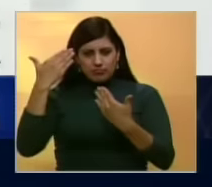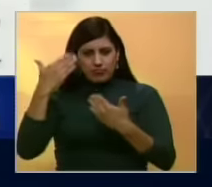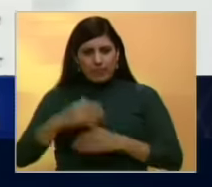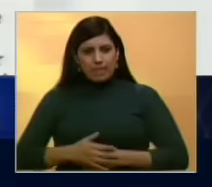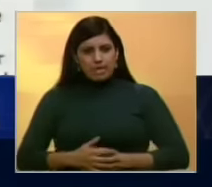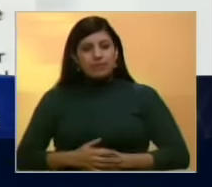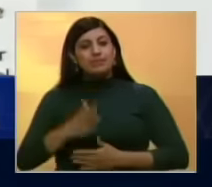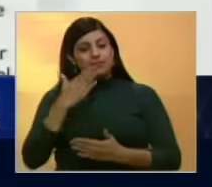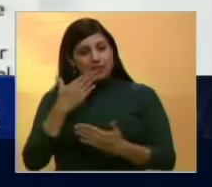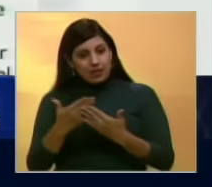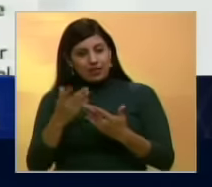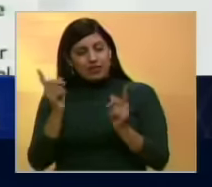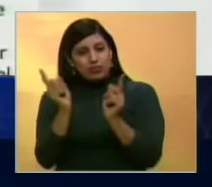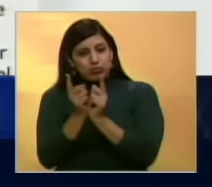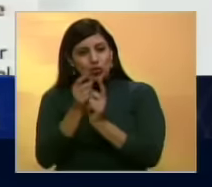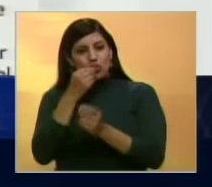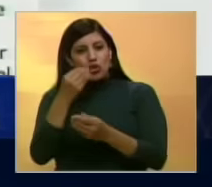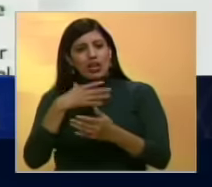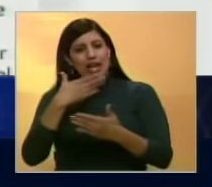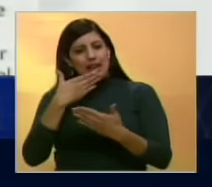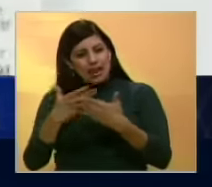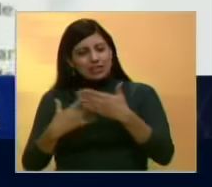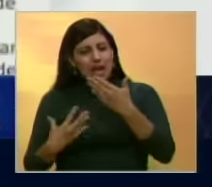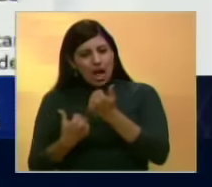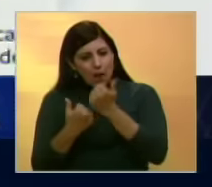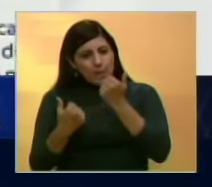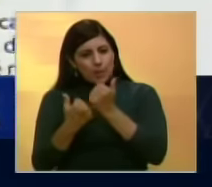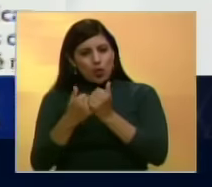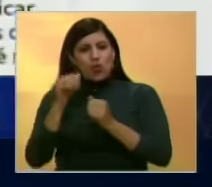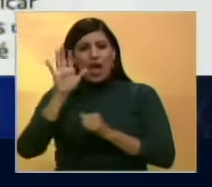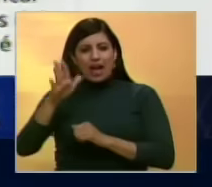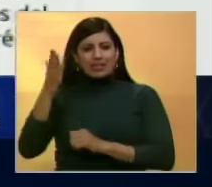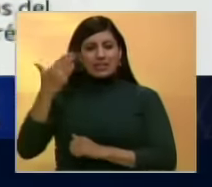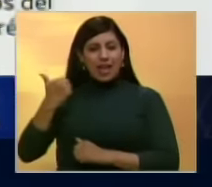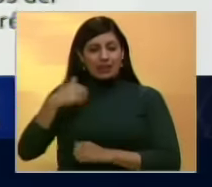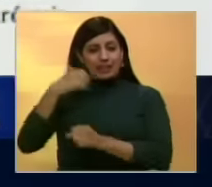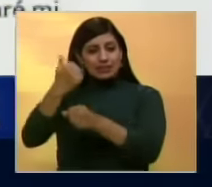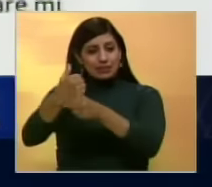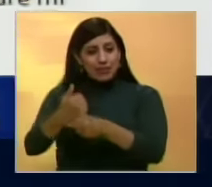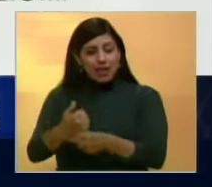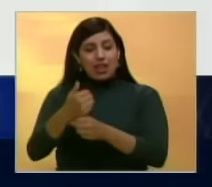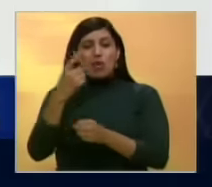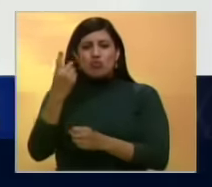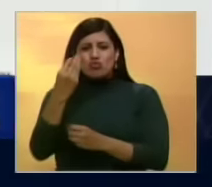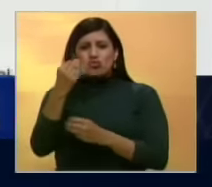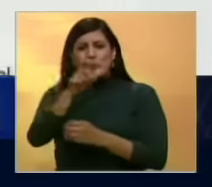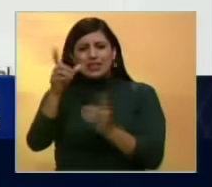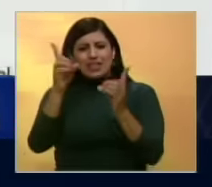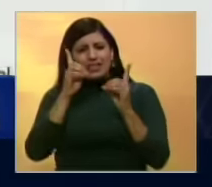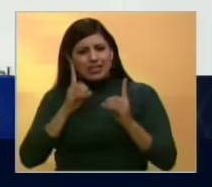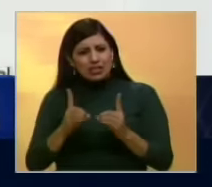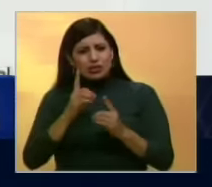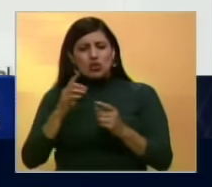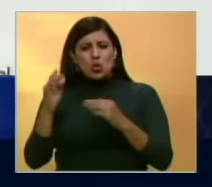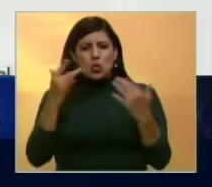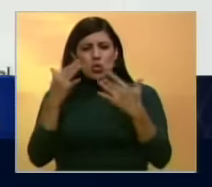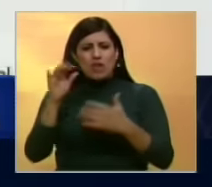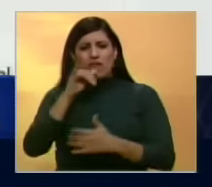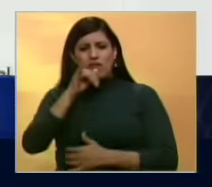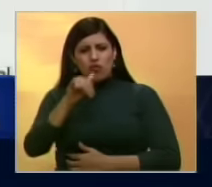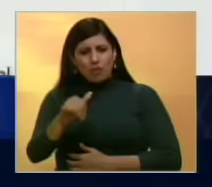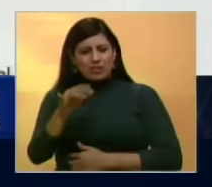Guzmán en la breve declaración dijo gracias por su apoyo como era de esperarse muchos han decidido manipular la